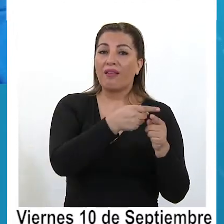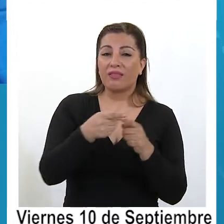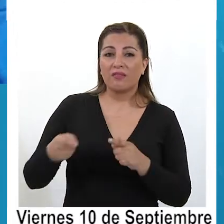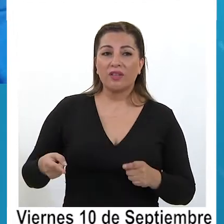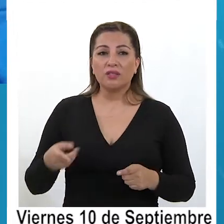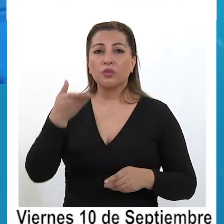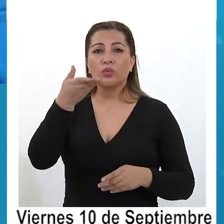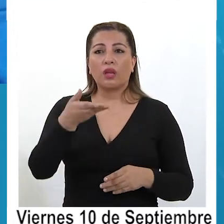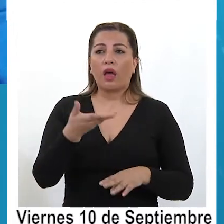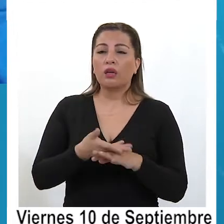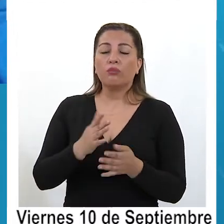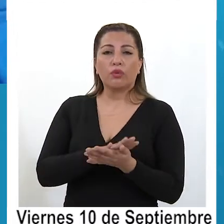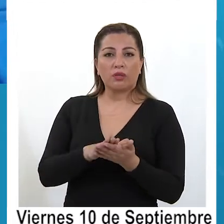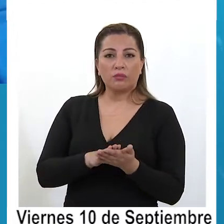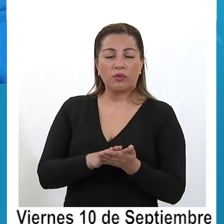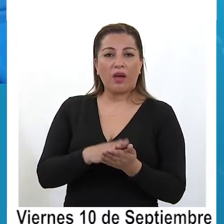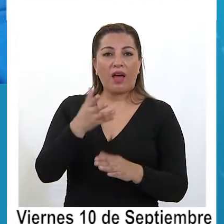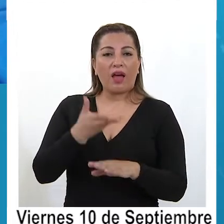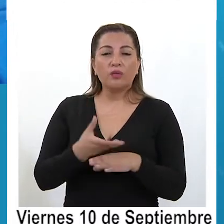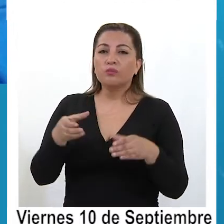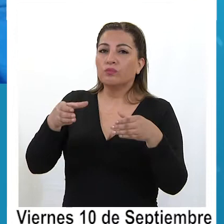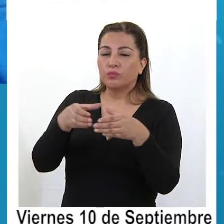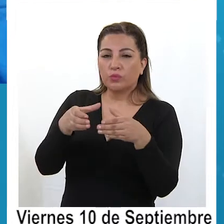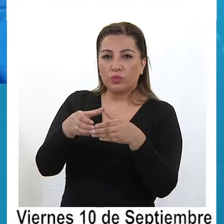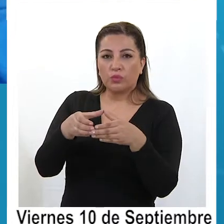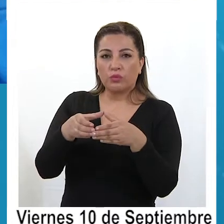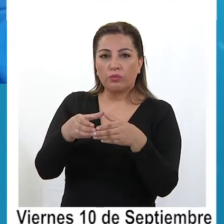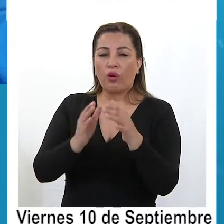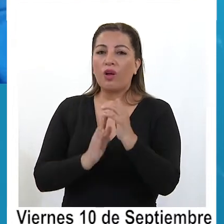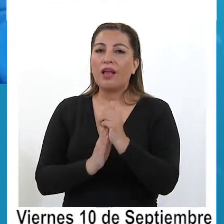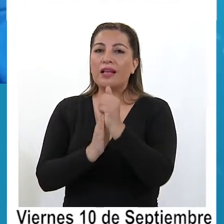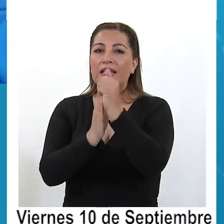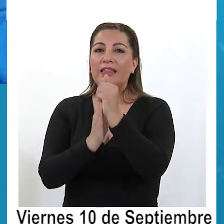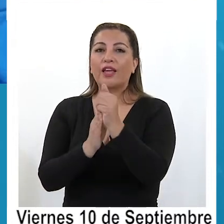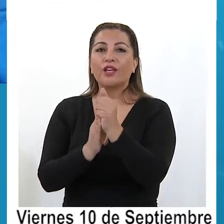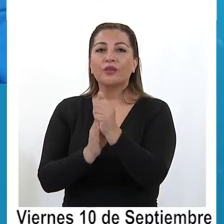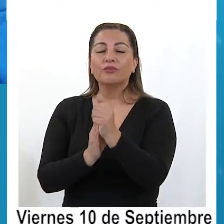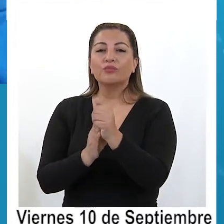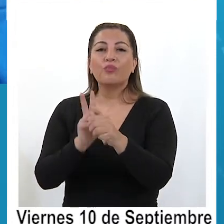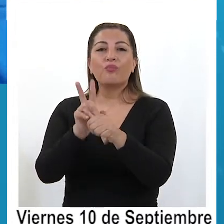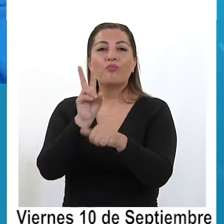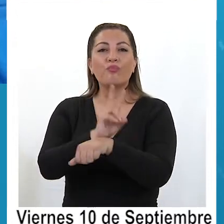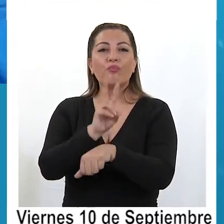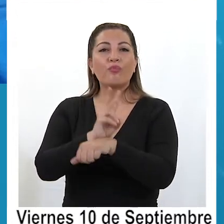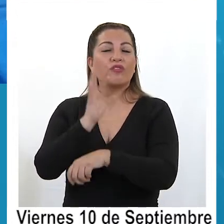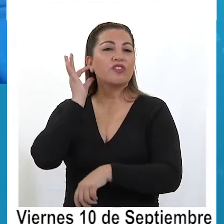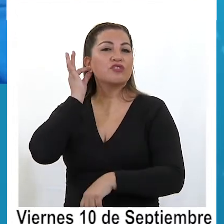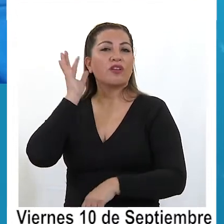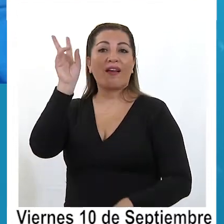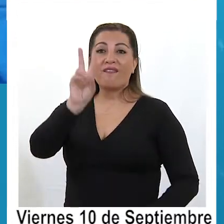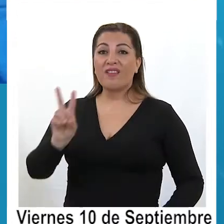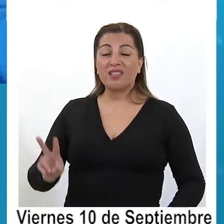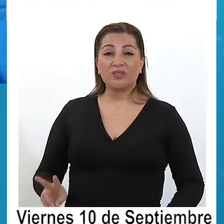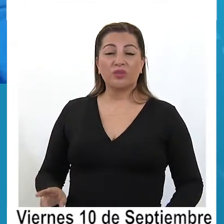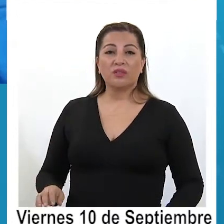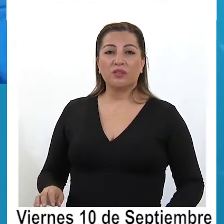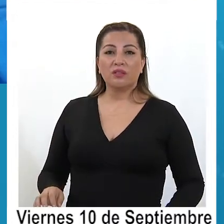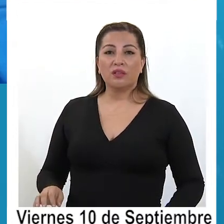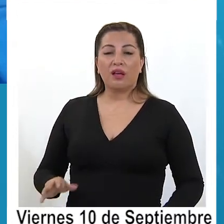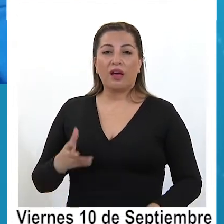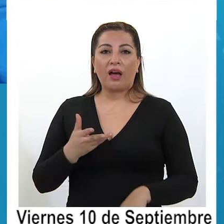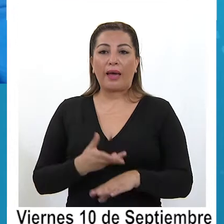que ustedes han podido encontrar? Por ejemplo, teníamos esta banda que era liderada por una profesora venezolana, que llevaban a las personas